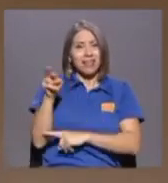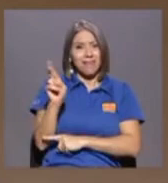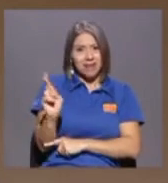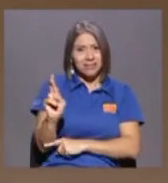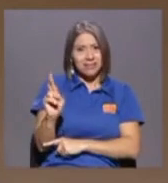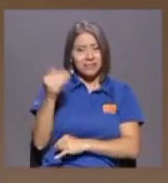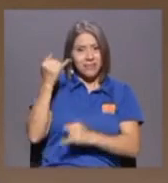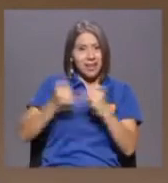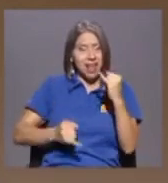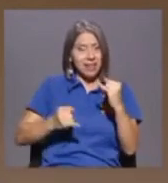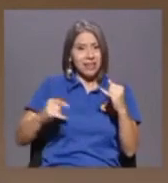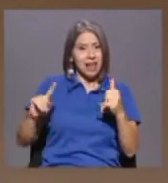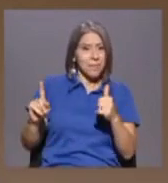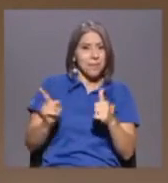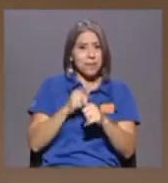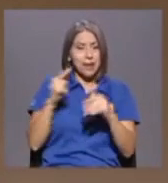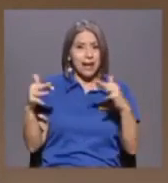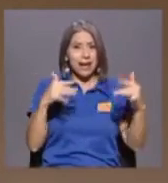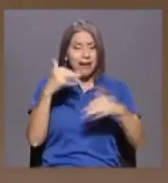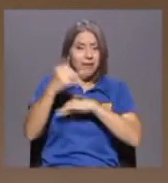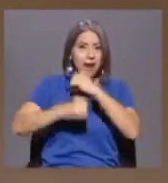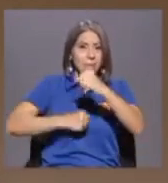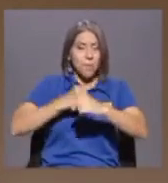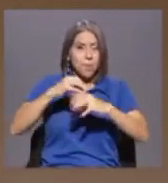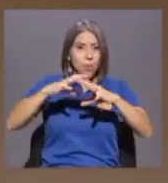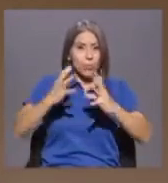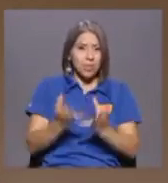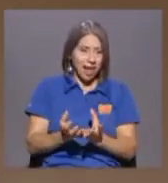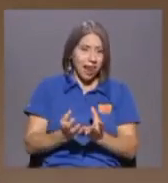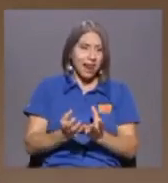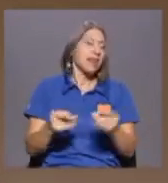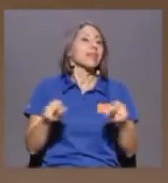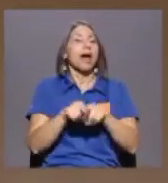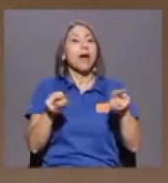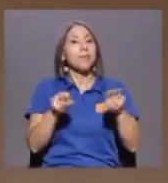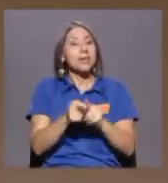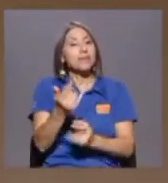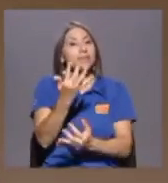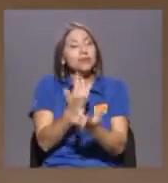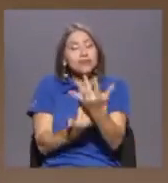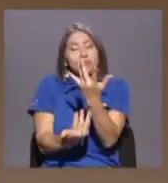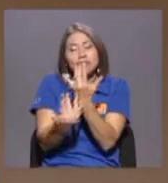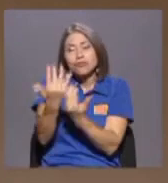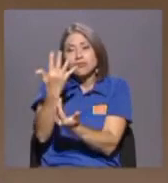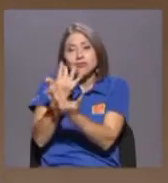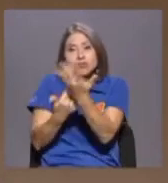Mundial, sufrió un incendio que también destruyó sus techos.